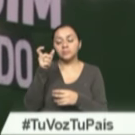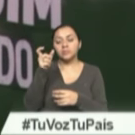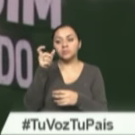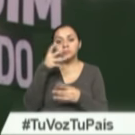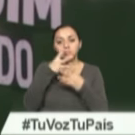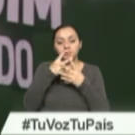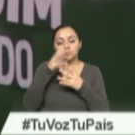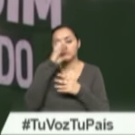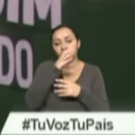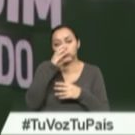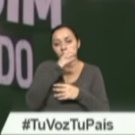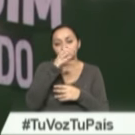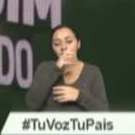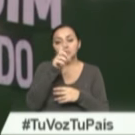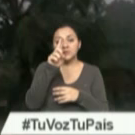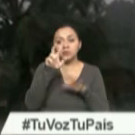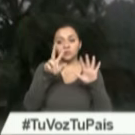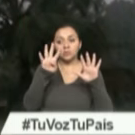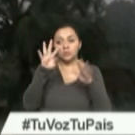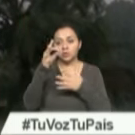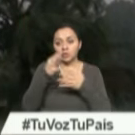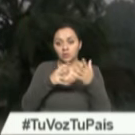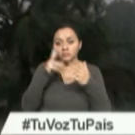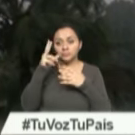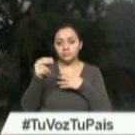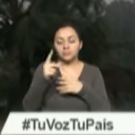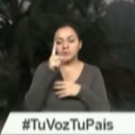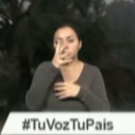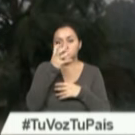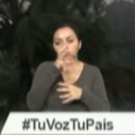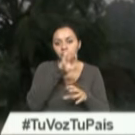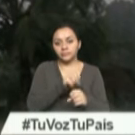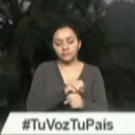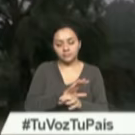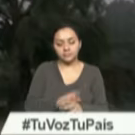los 184 que huyeron durante el motín a inicios de año.